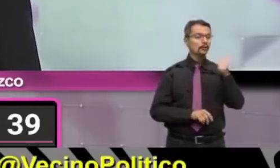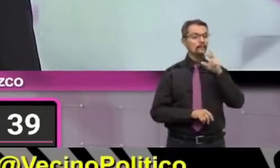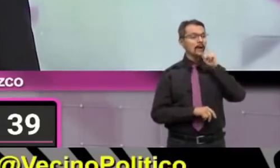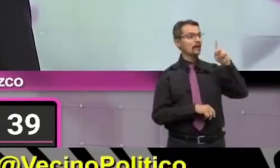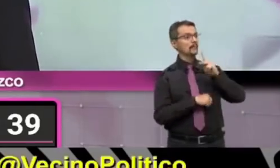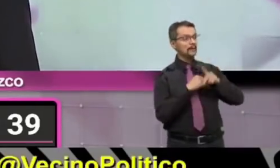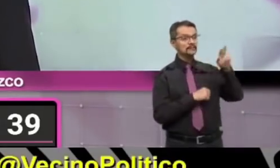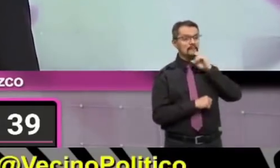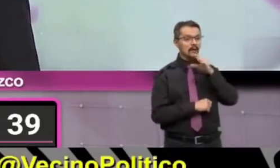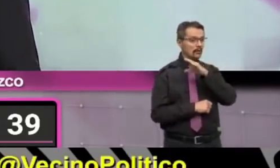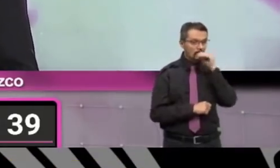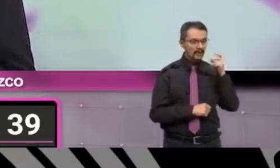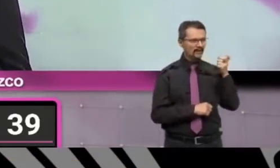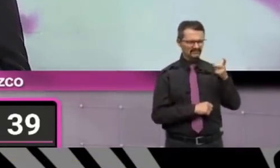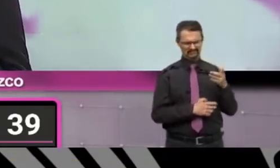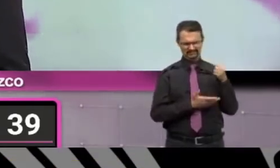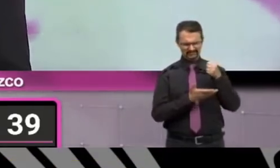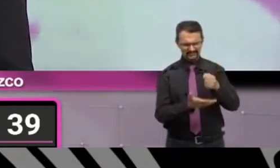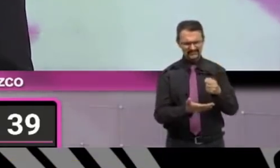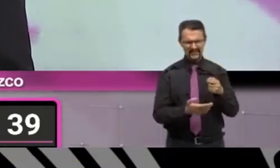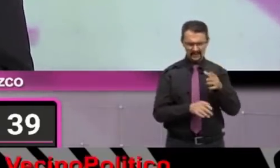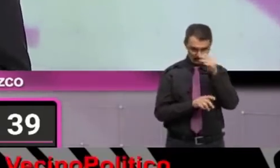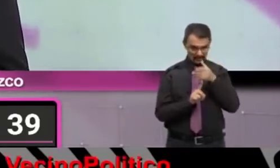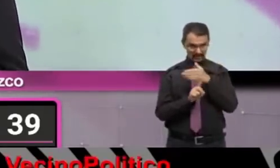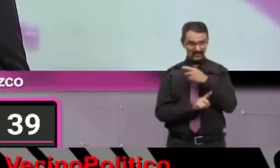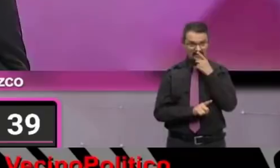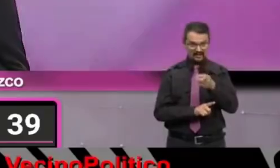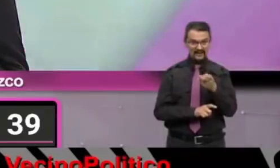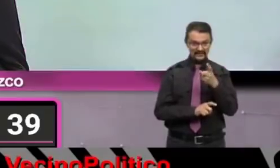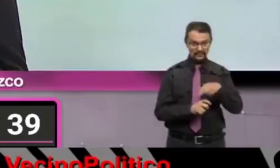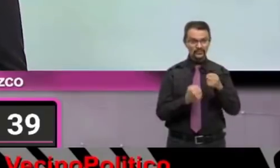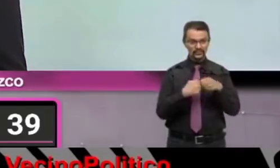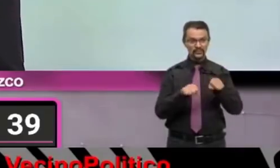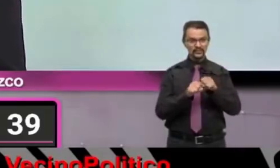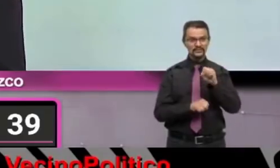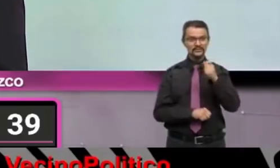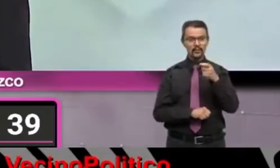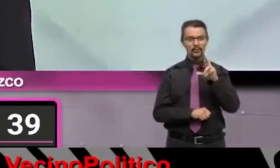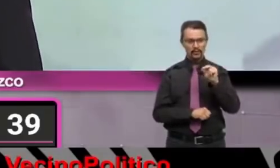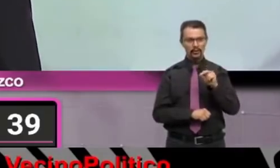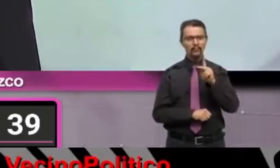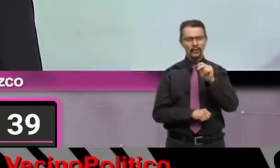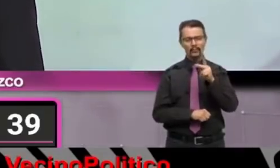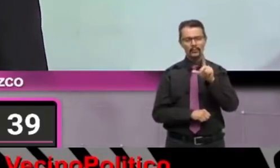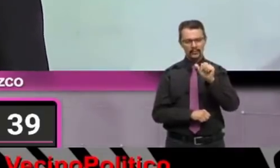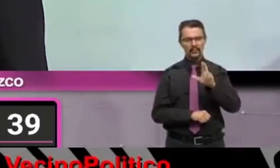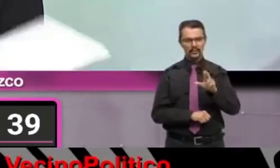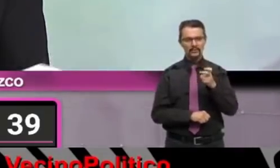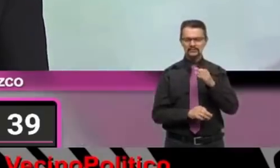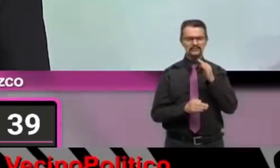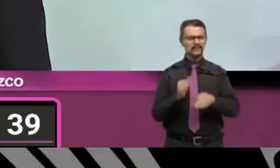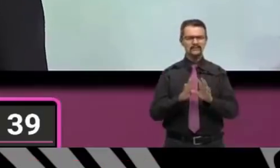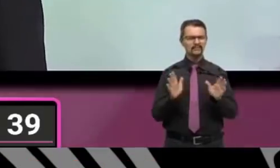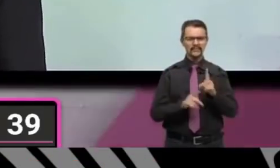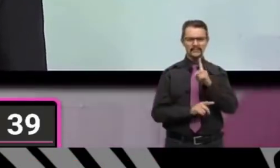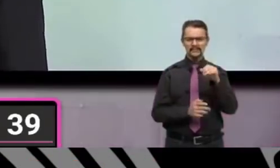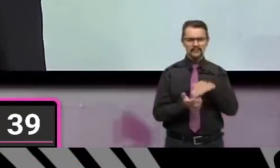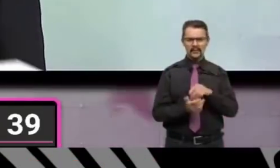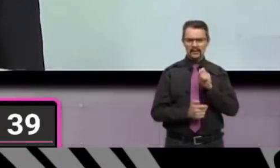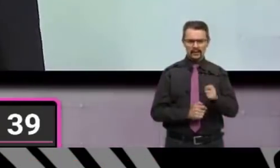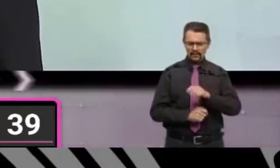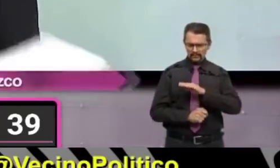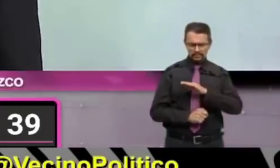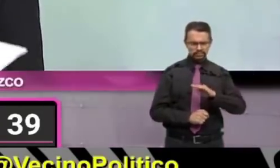que ayudaba muchísimo con ese desmantelamiento injusto del Seguro Popular. Tuvimos más de 100.000 muertes aproximadamente, entre todas las muertes, porque finalmente